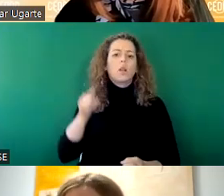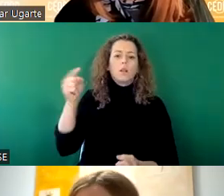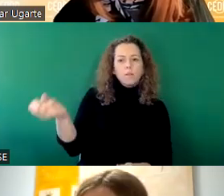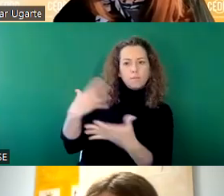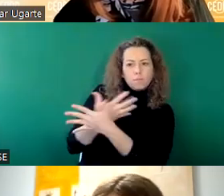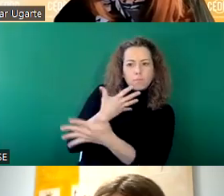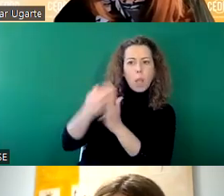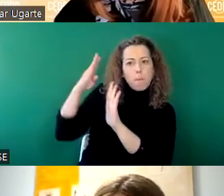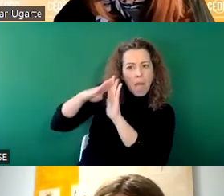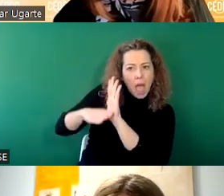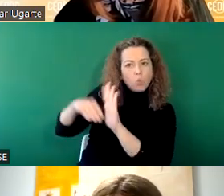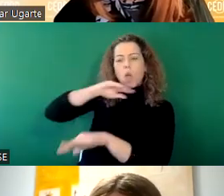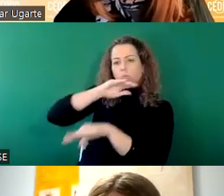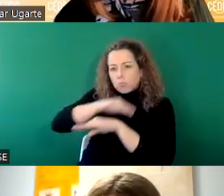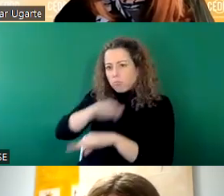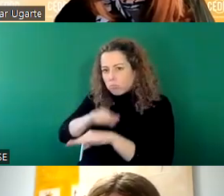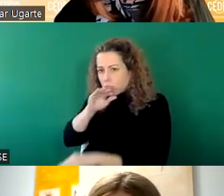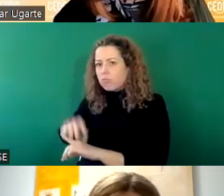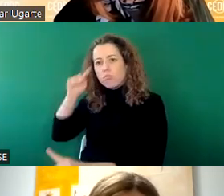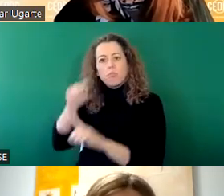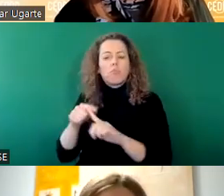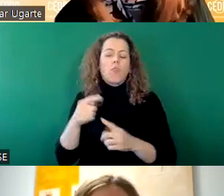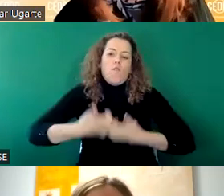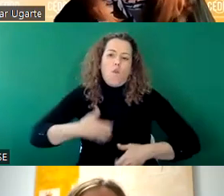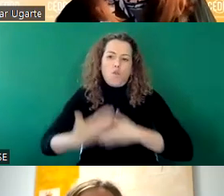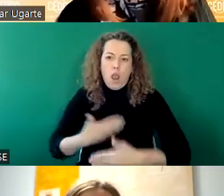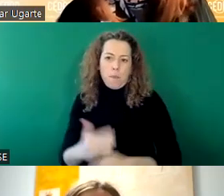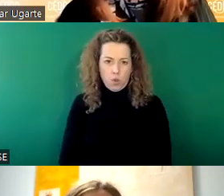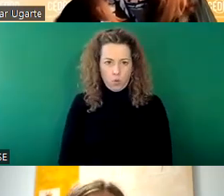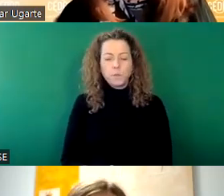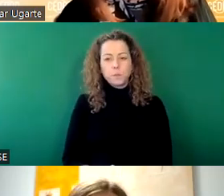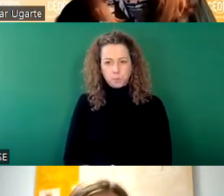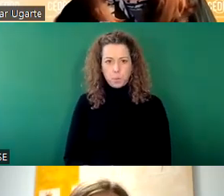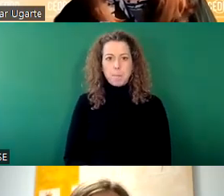las pautas y la guía de funcionamiento.